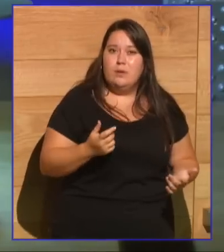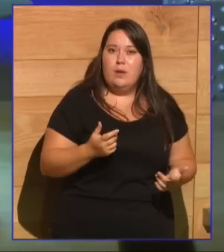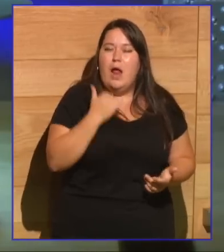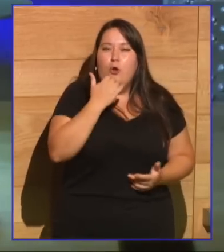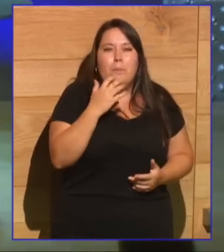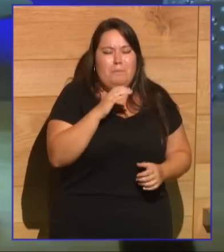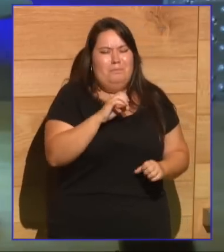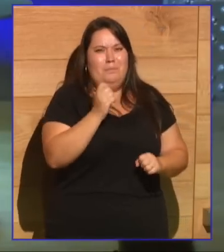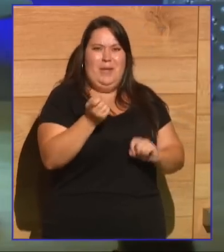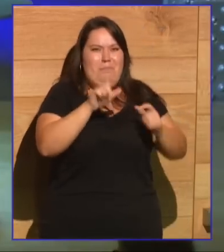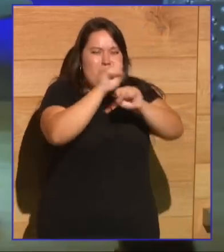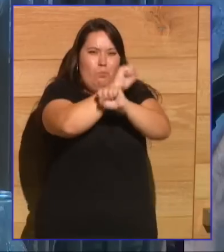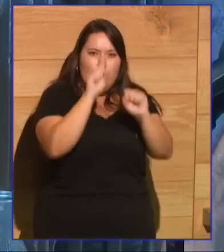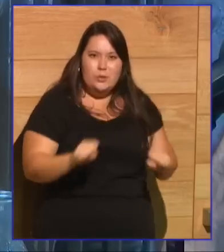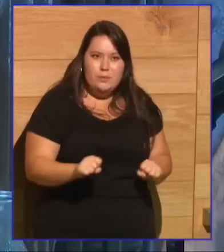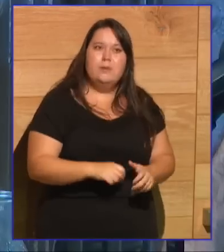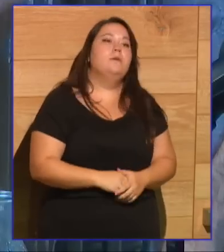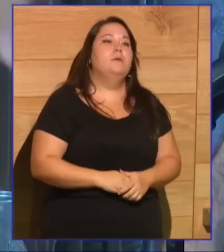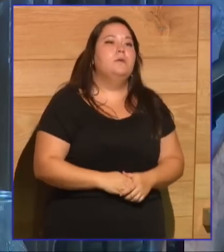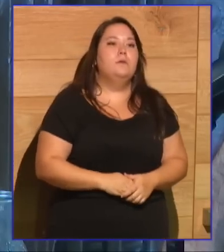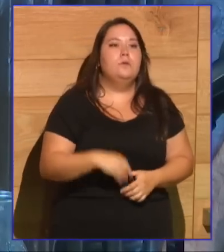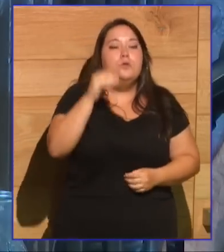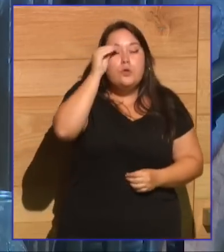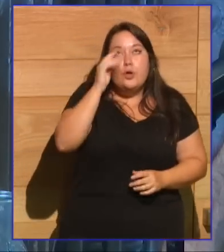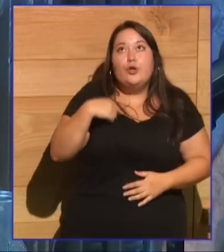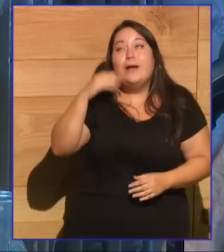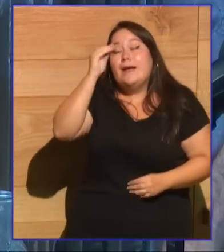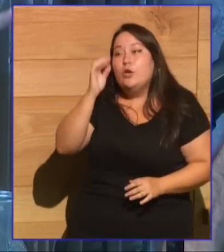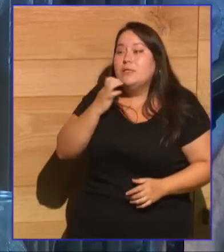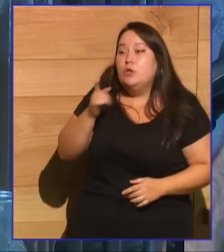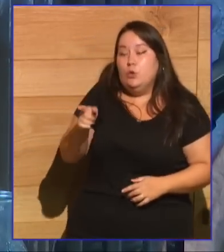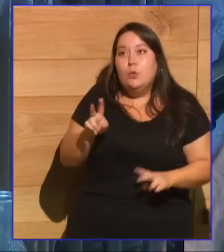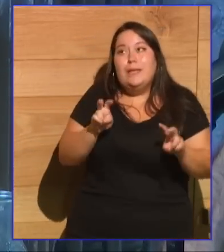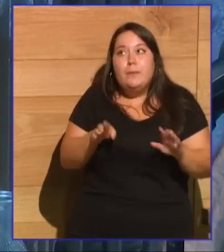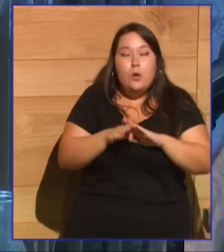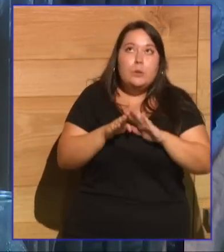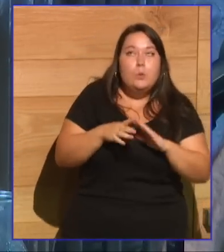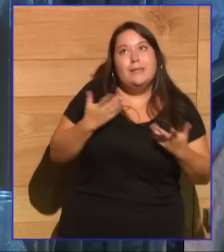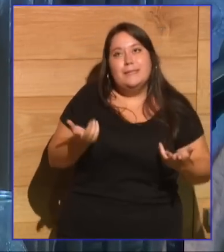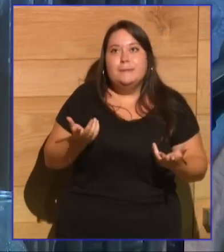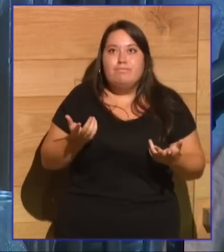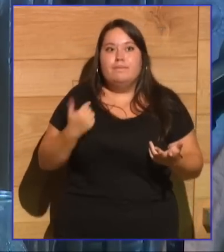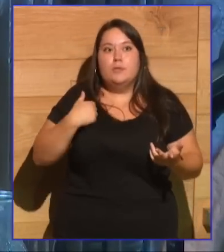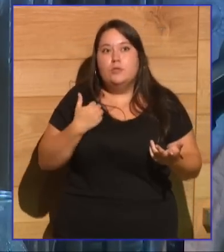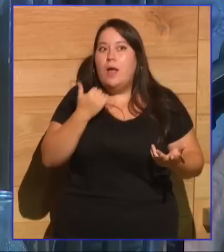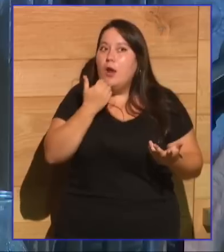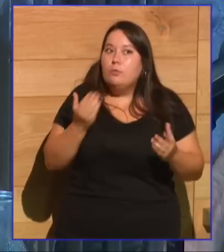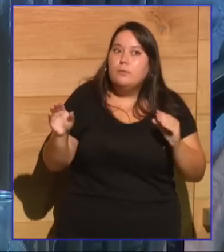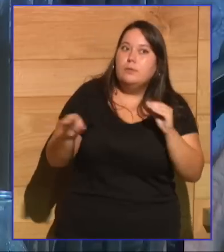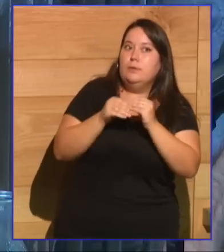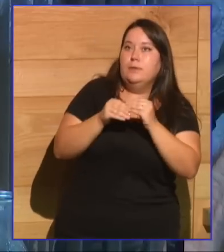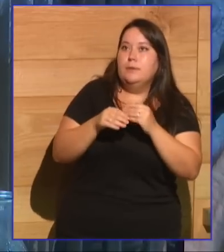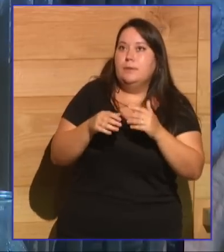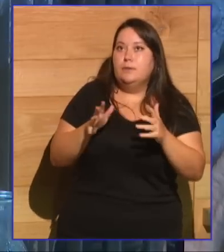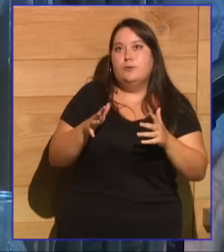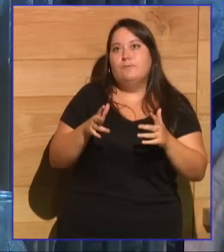imposible perdonar no no yo creo que si vas a seguir por ese tema que a lo mejor lo que tenía yo iba antes sino